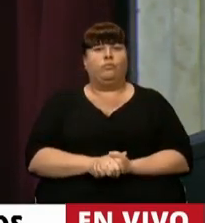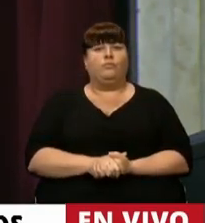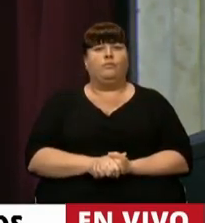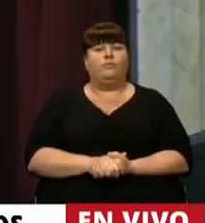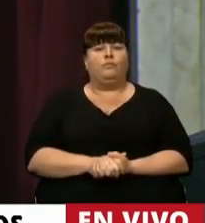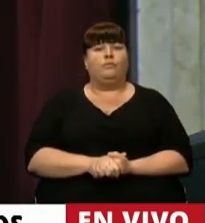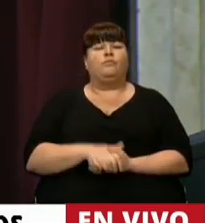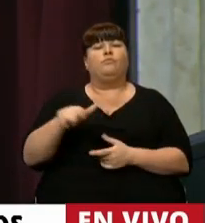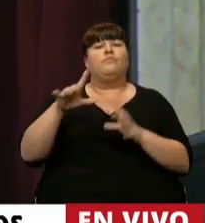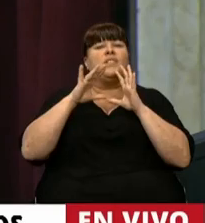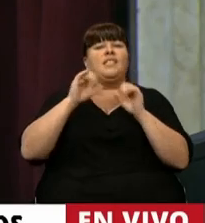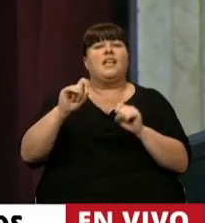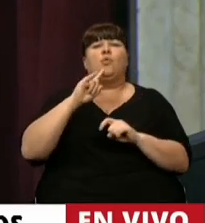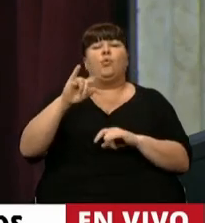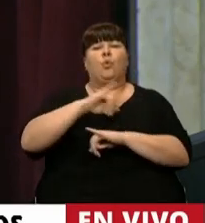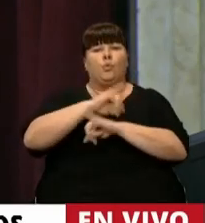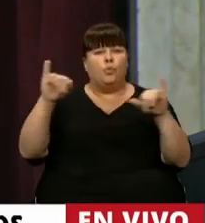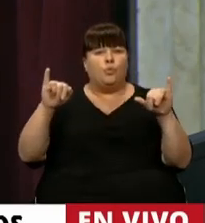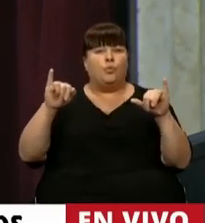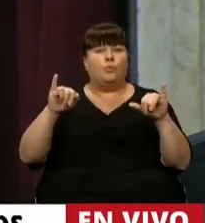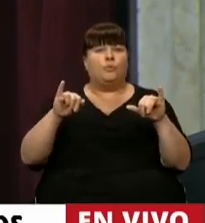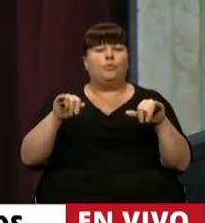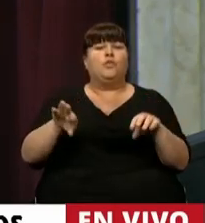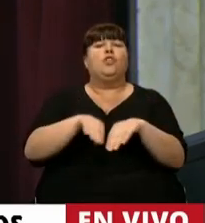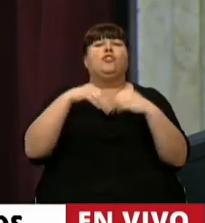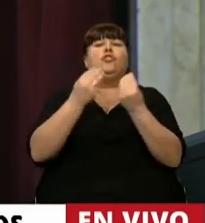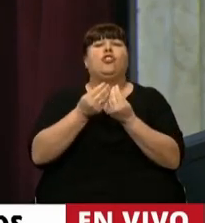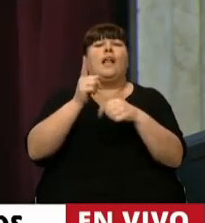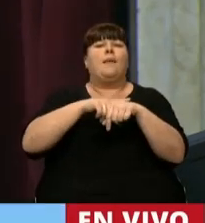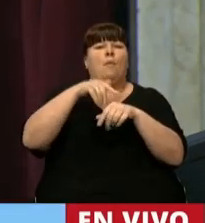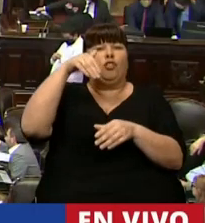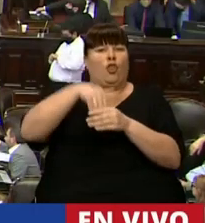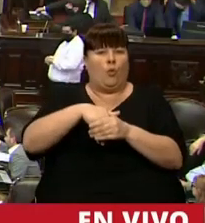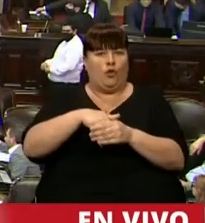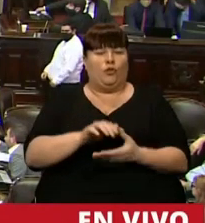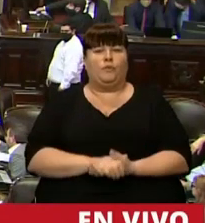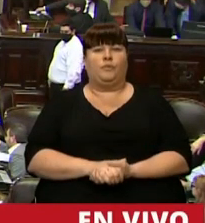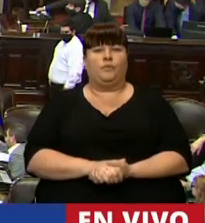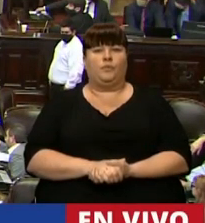por secretaria se dará lectura al resultado de la votación